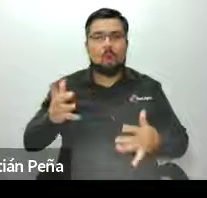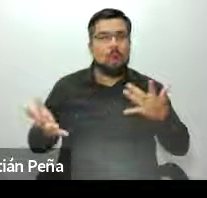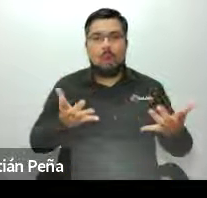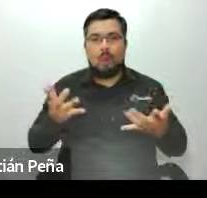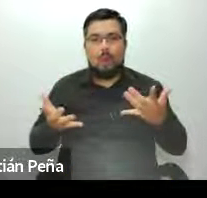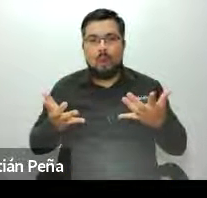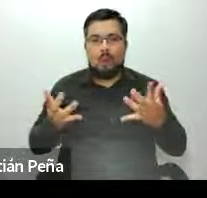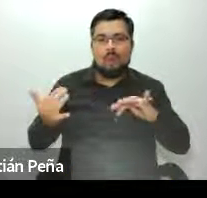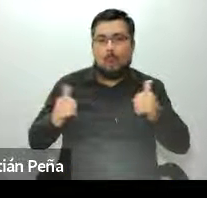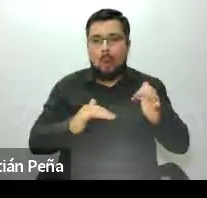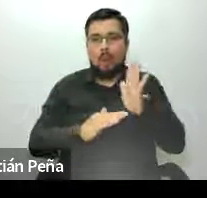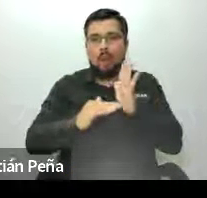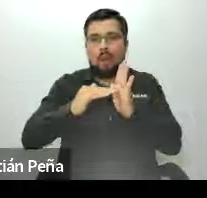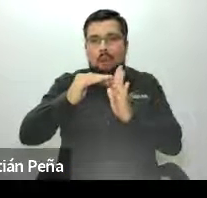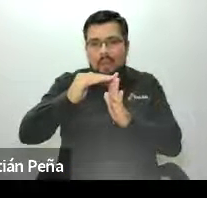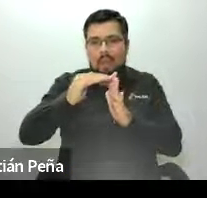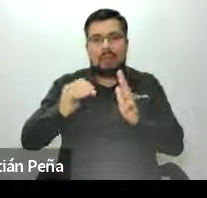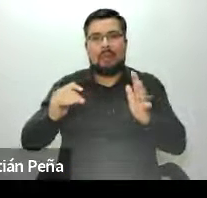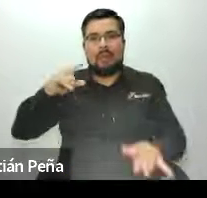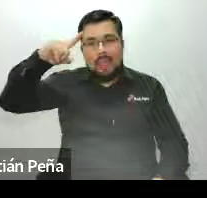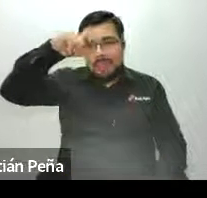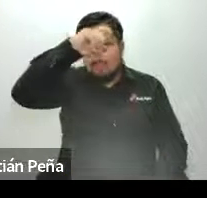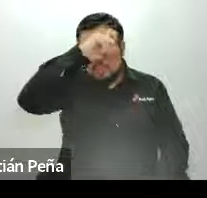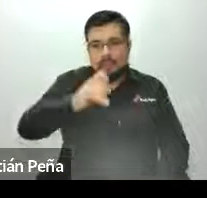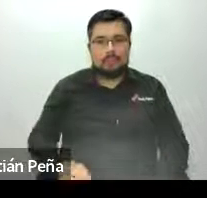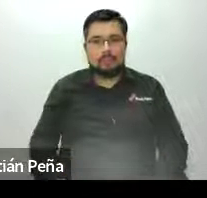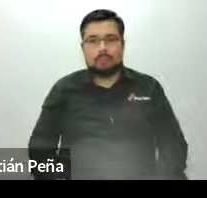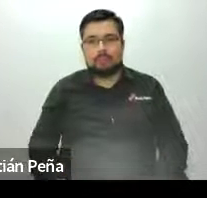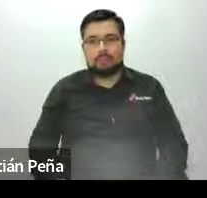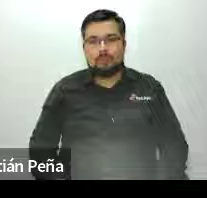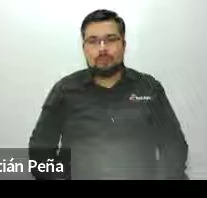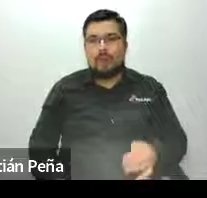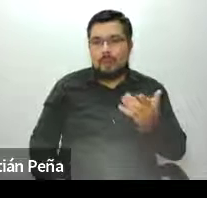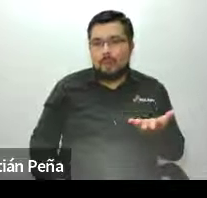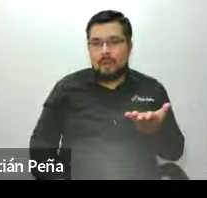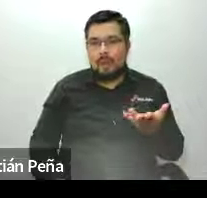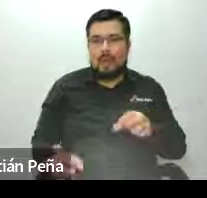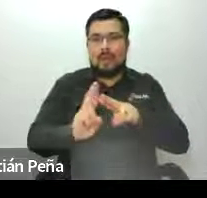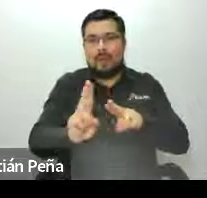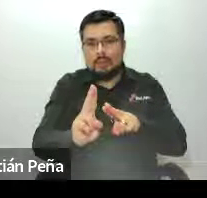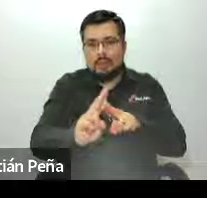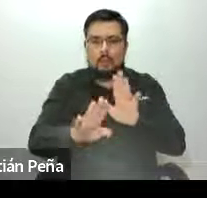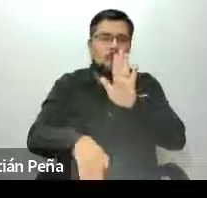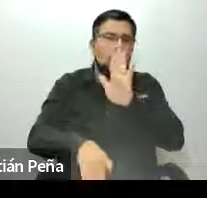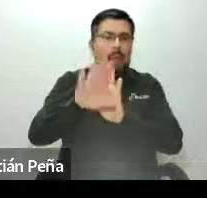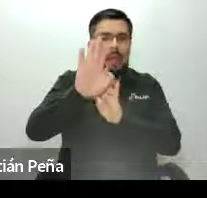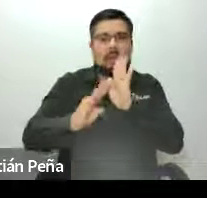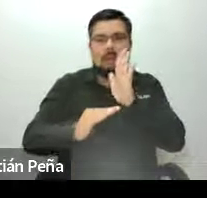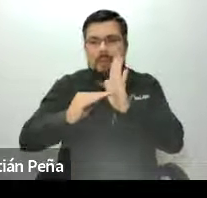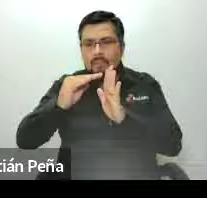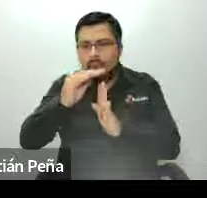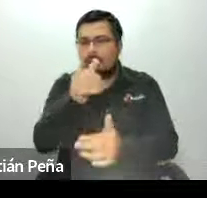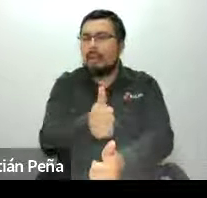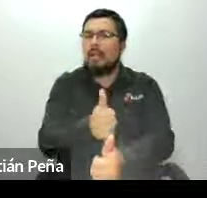y de abstracción para poder ir generando mayores niveles de desafío, ¿no es cierto? A medida que los estudiantes van avanzando en